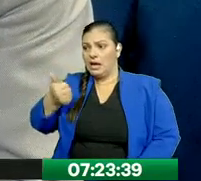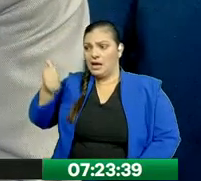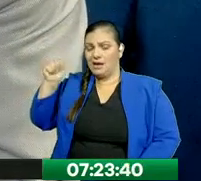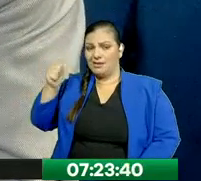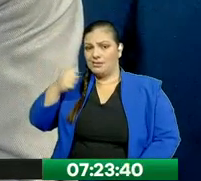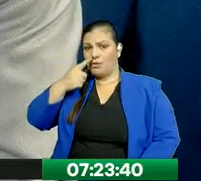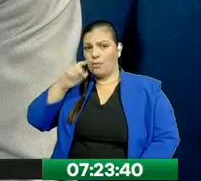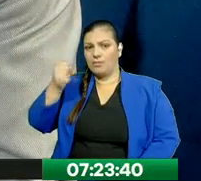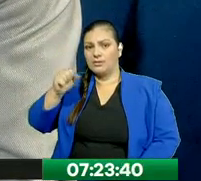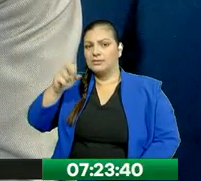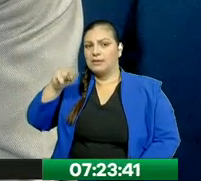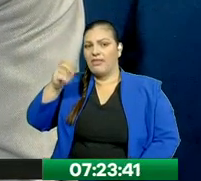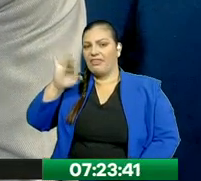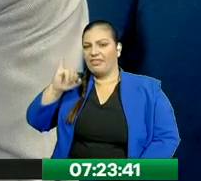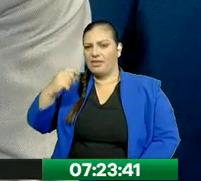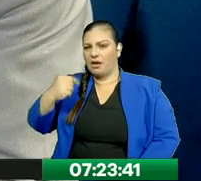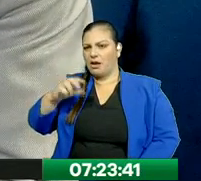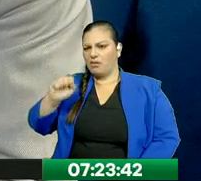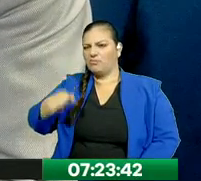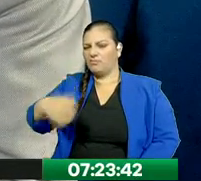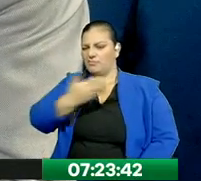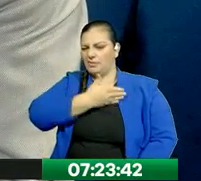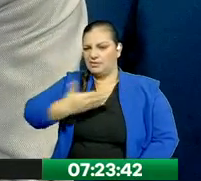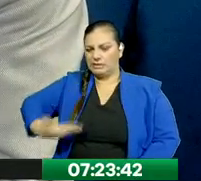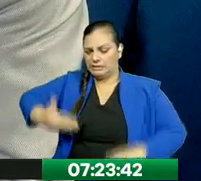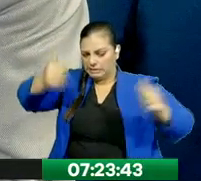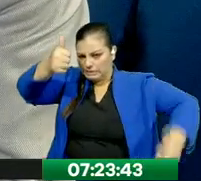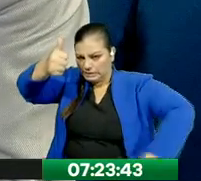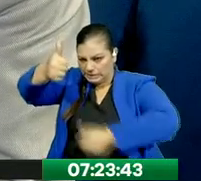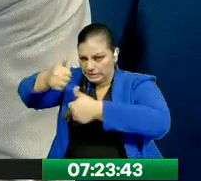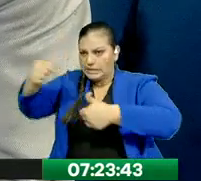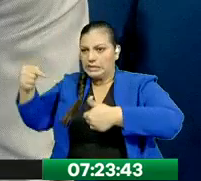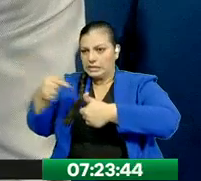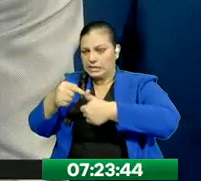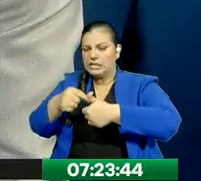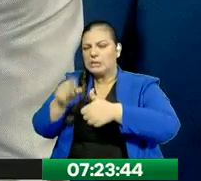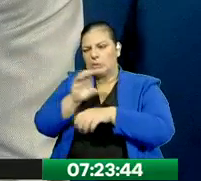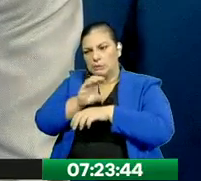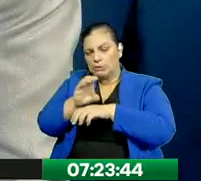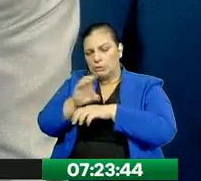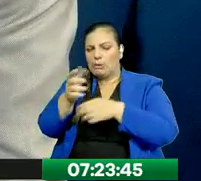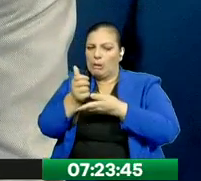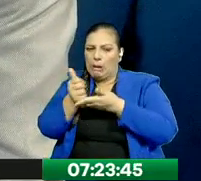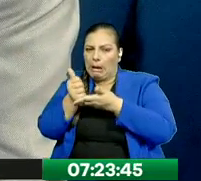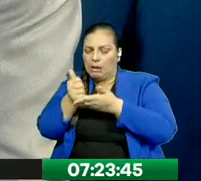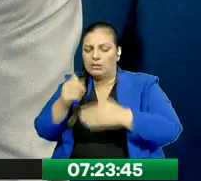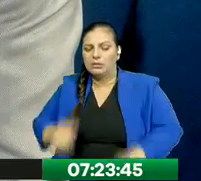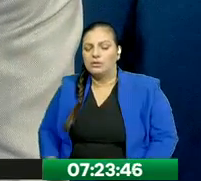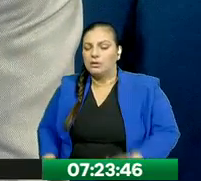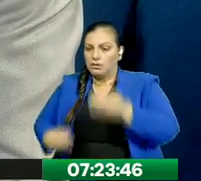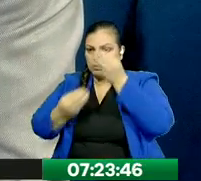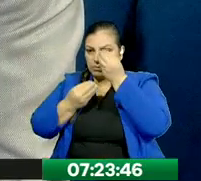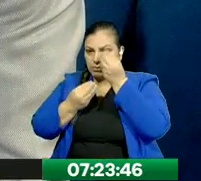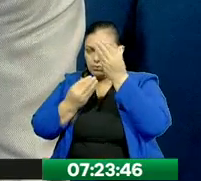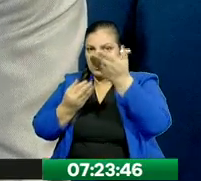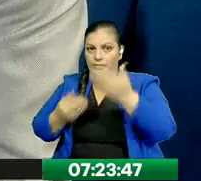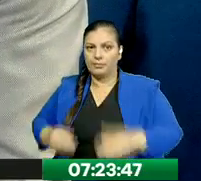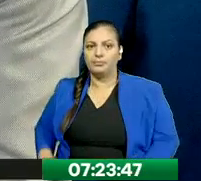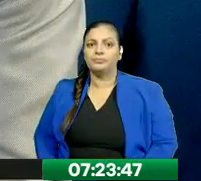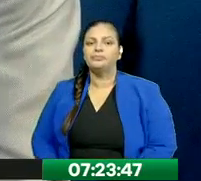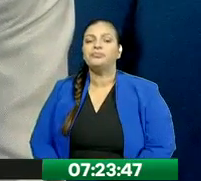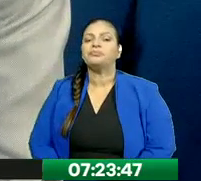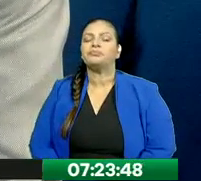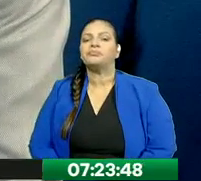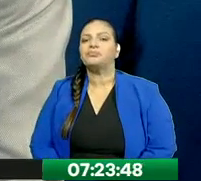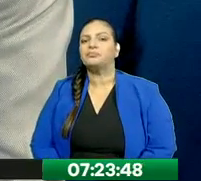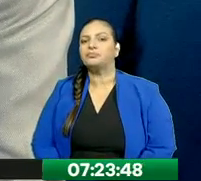presidencial, anunciaba la intención del gobierno de generar esta monetización de activos públicos, que es una figura